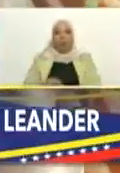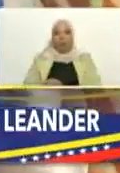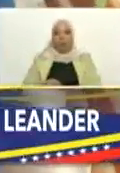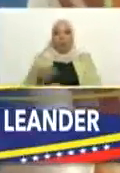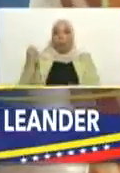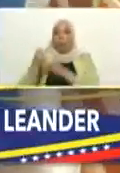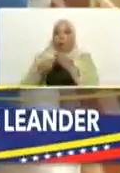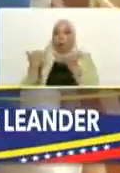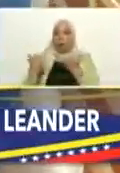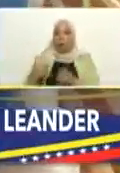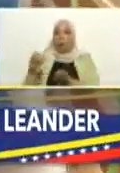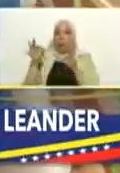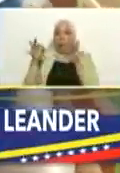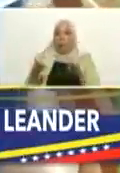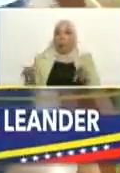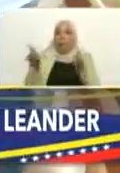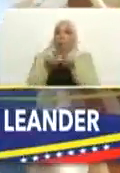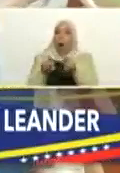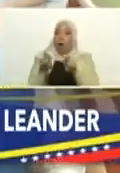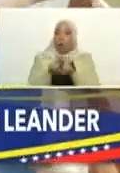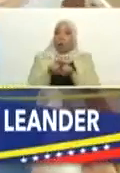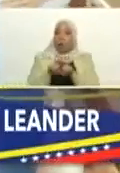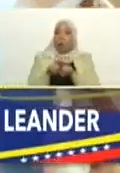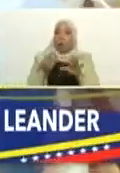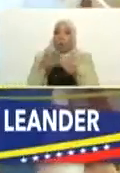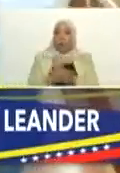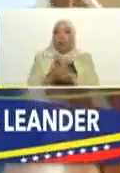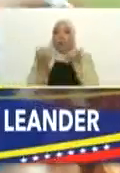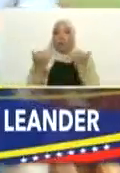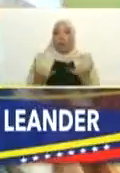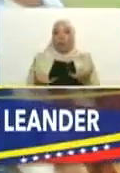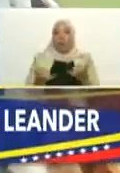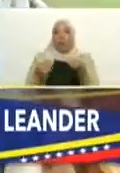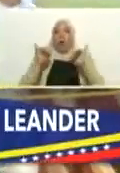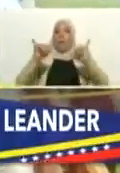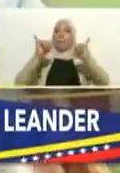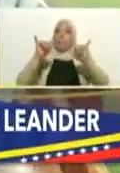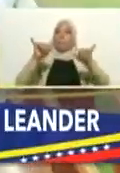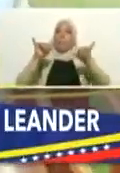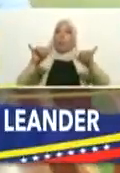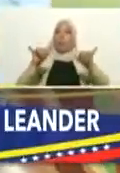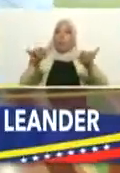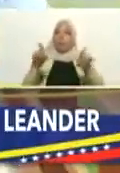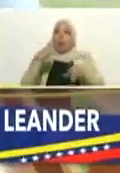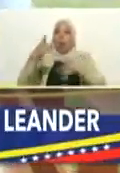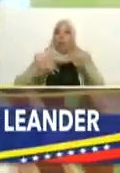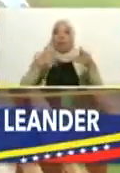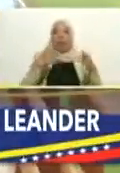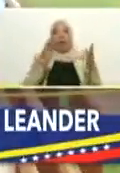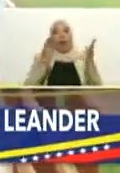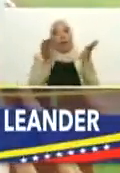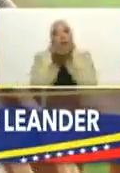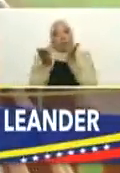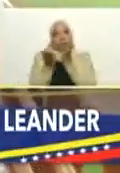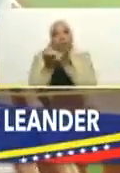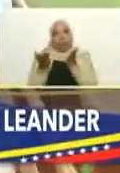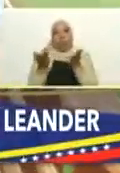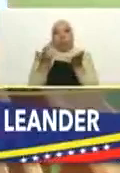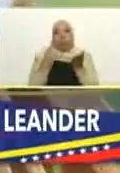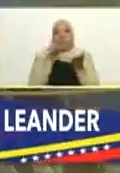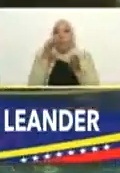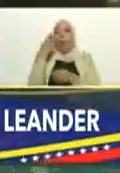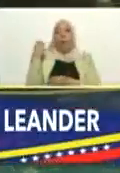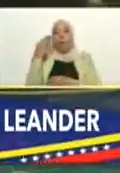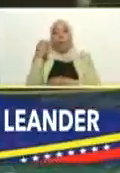hecho exactamente igual que el barco original, con el mismo tamaño, con las mismas habitaciones, y bueno, va a ser una